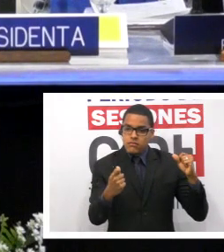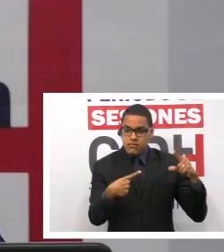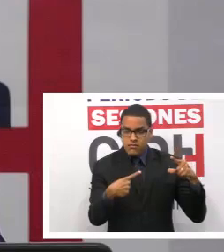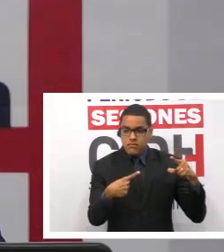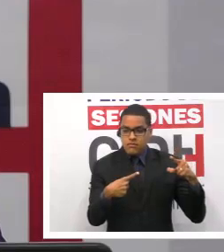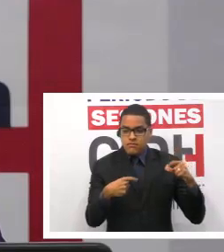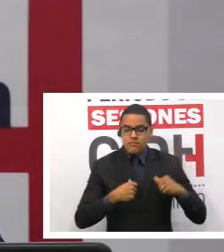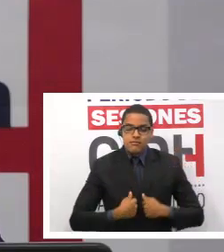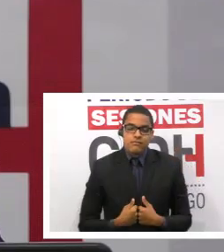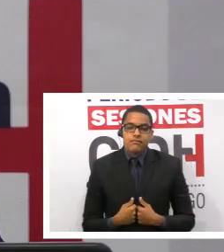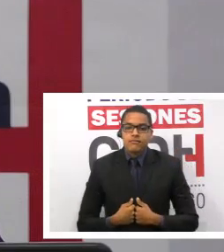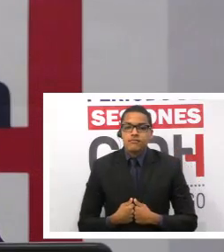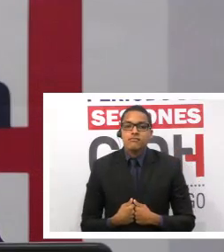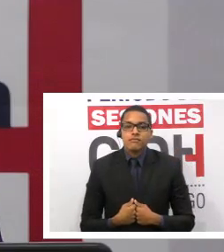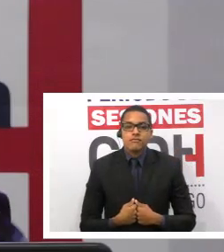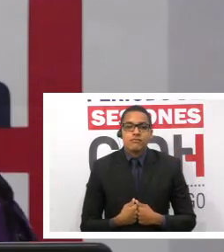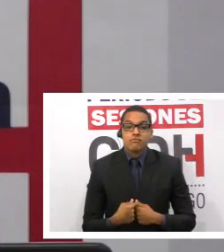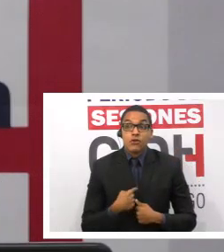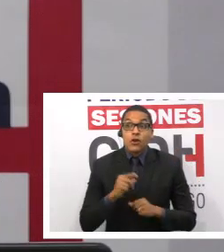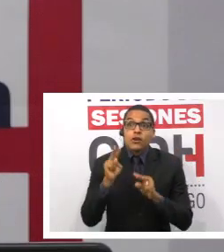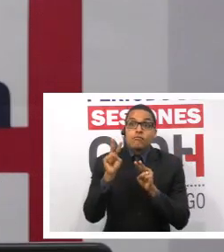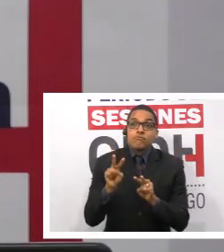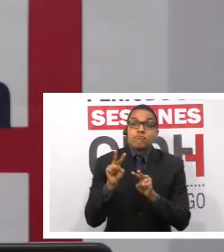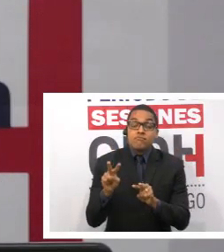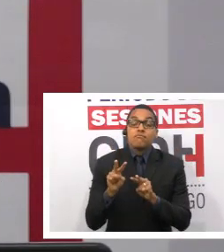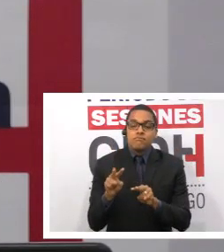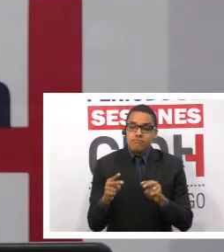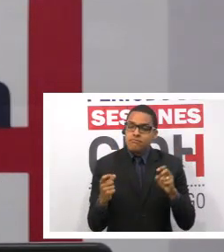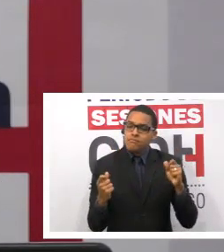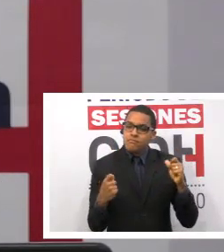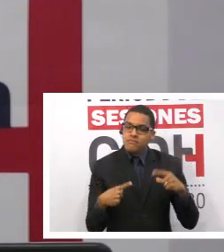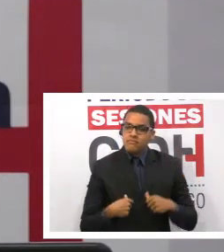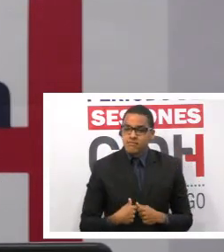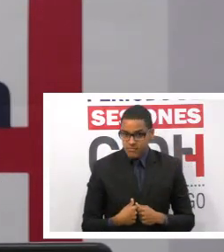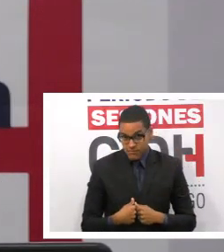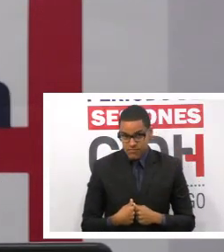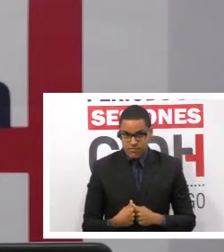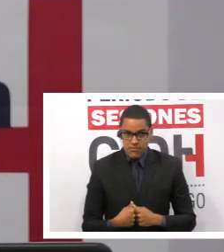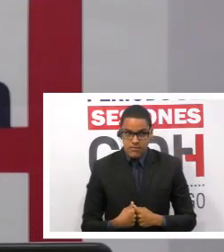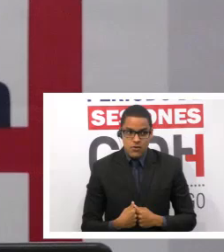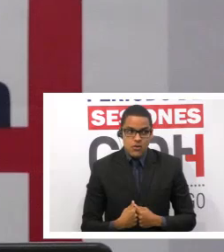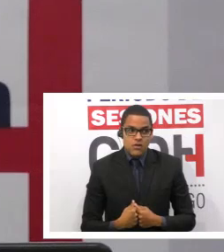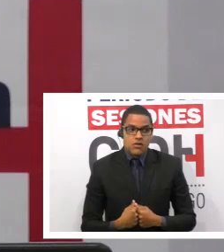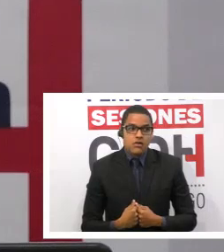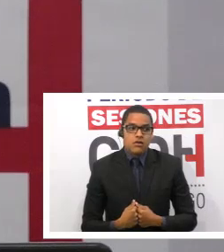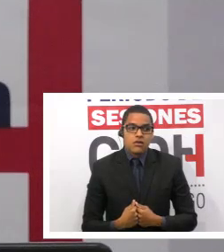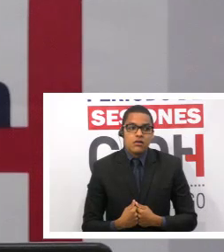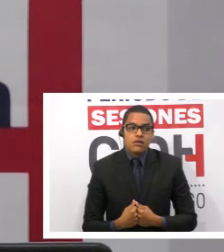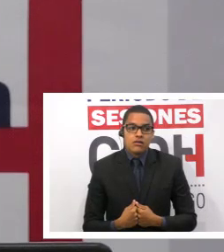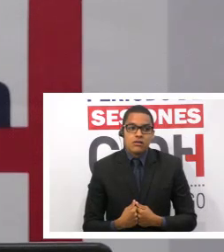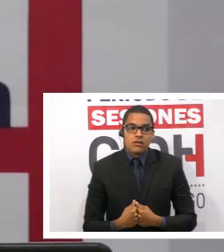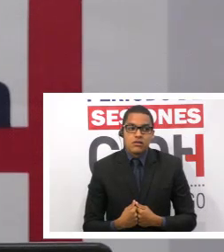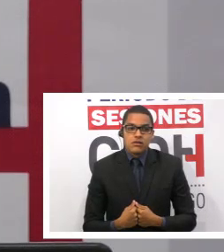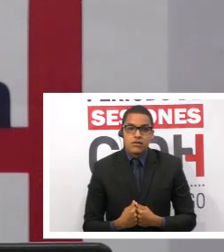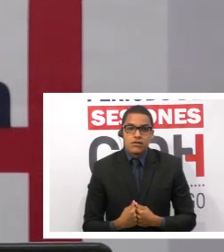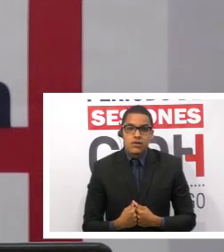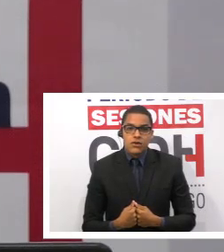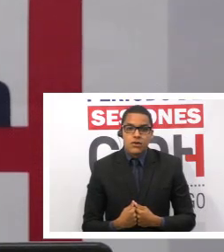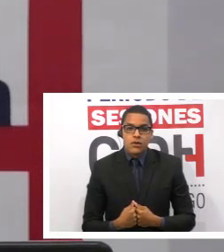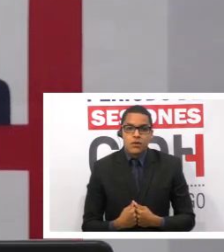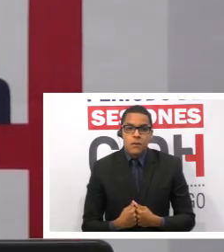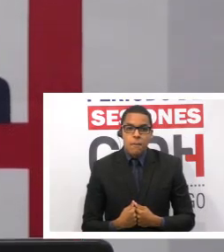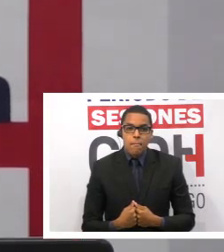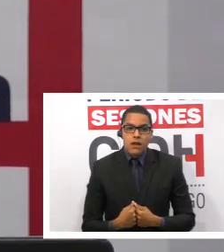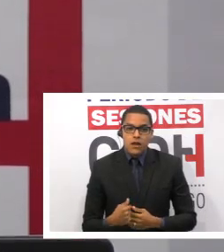ay ay ay la nota me comentó estas explosiones era excepto